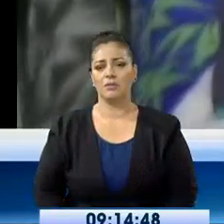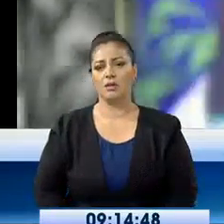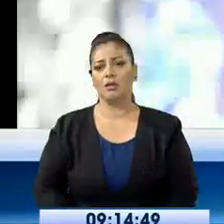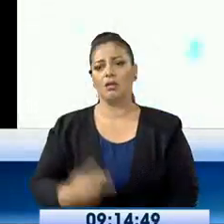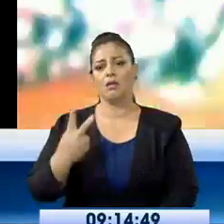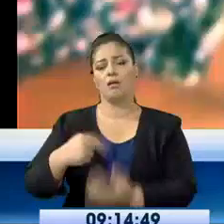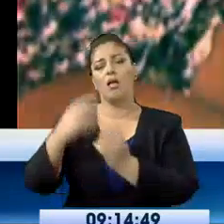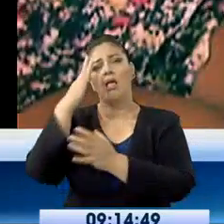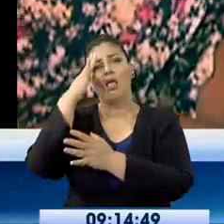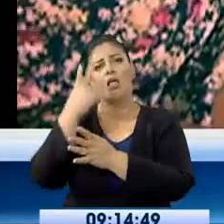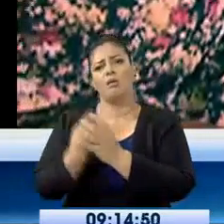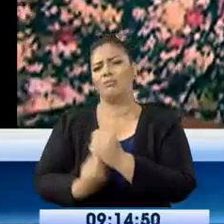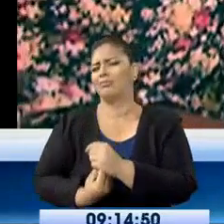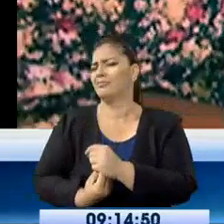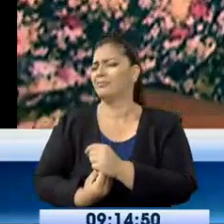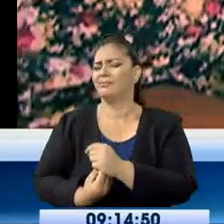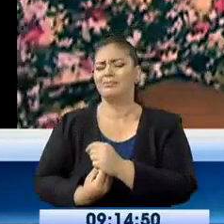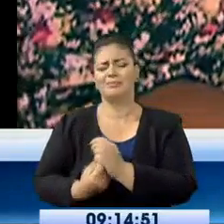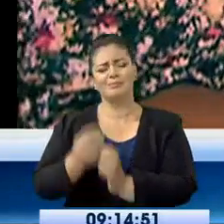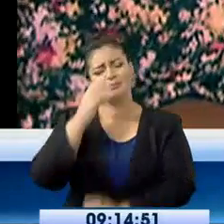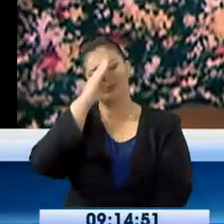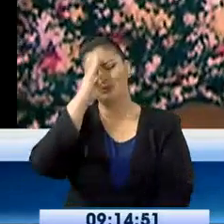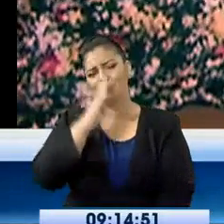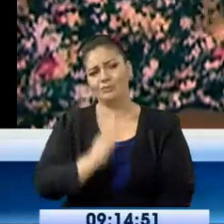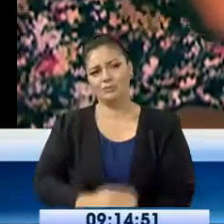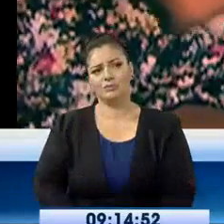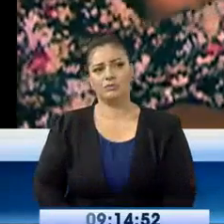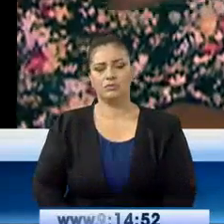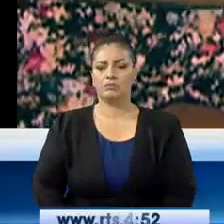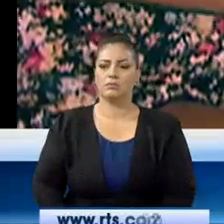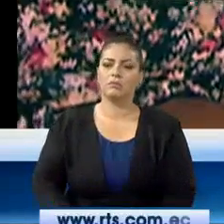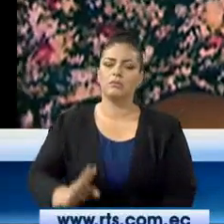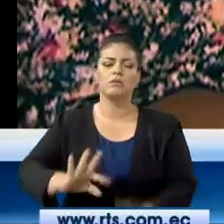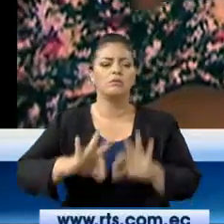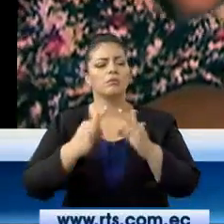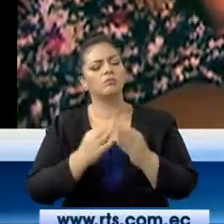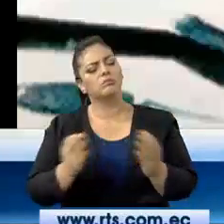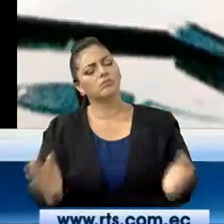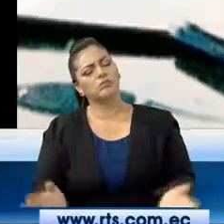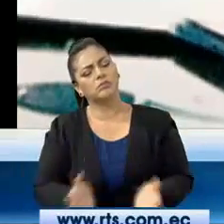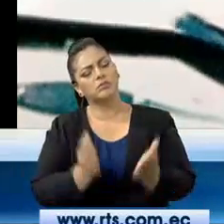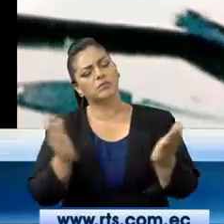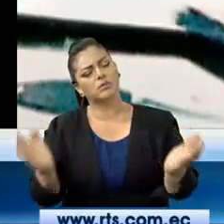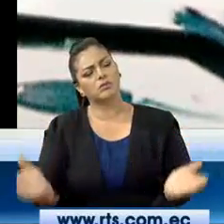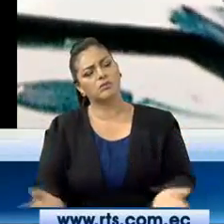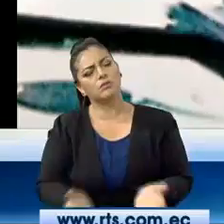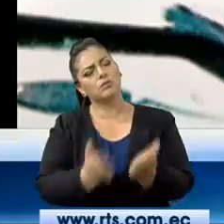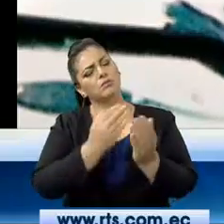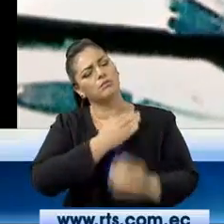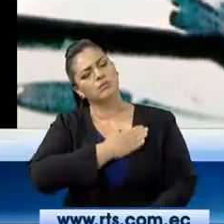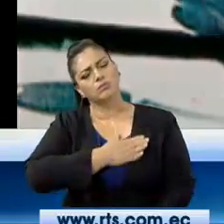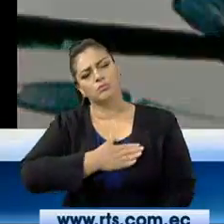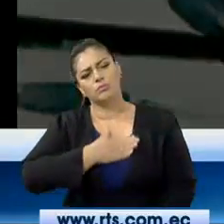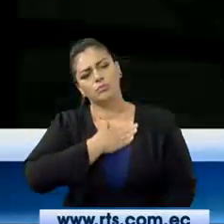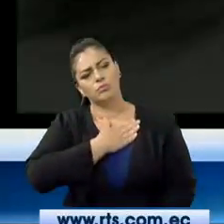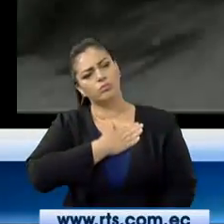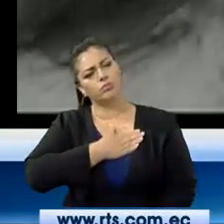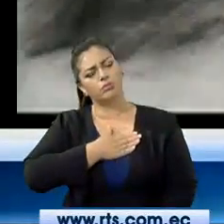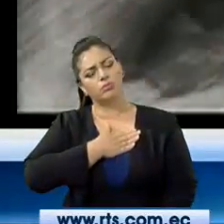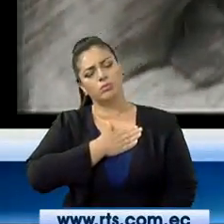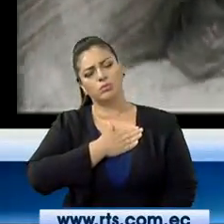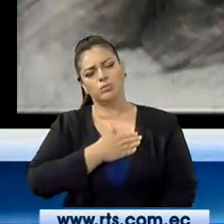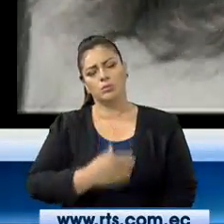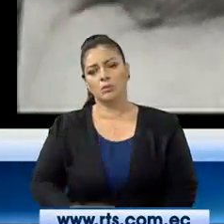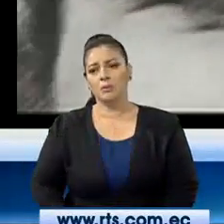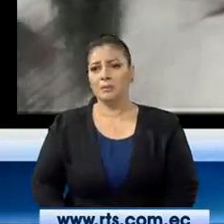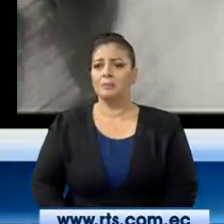olvidar. Su familia le da apoyo para que olvide ese trágico suceso, pero su niño siempre vivirá en su corazón. Porque mi hijo